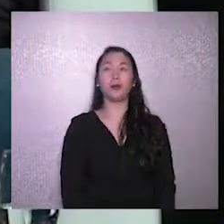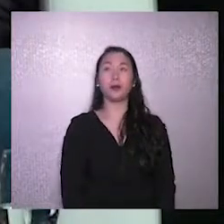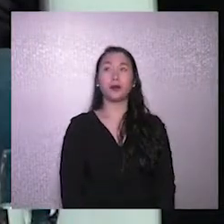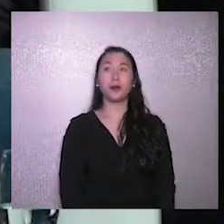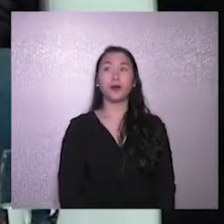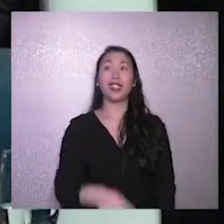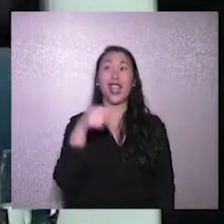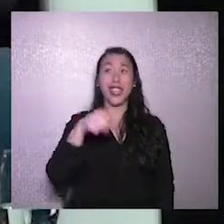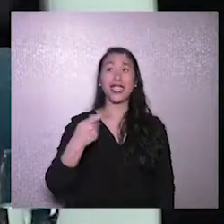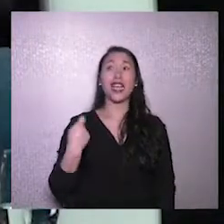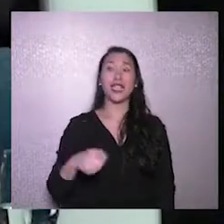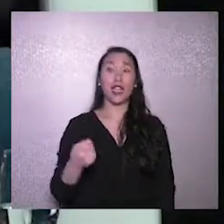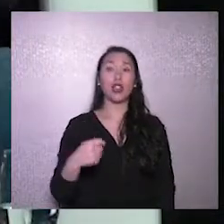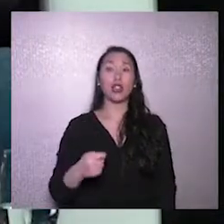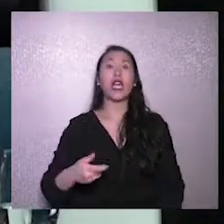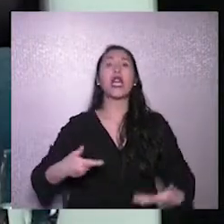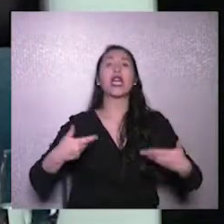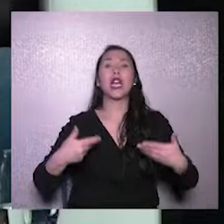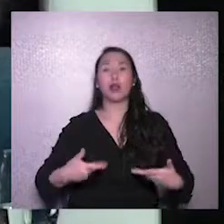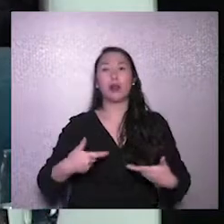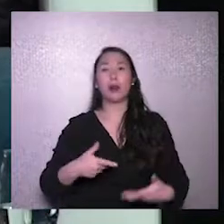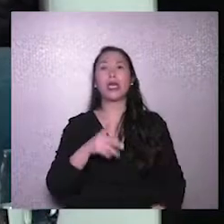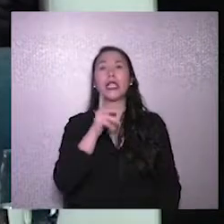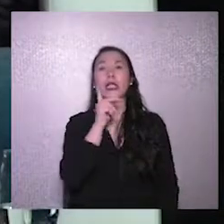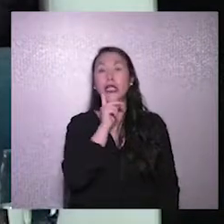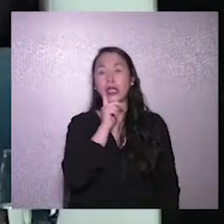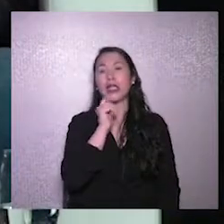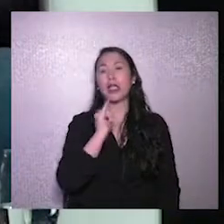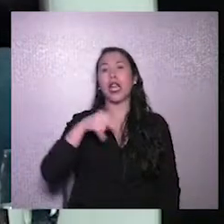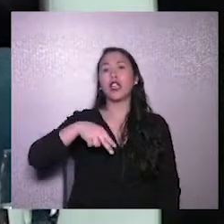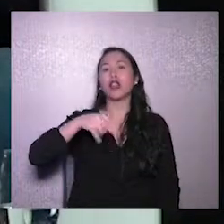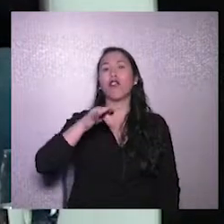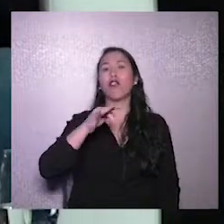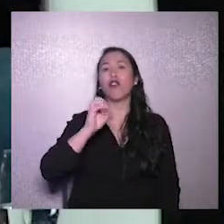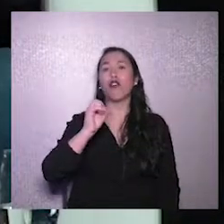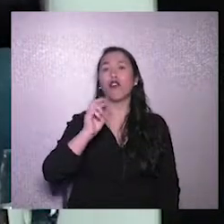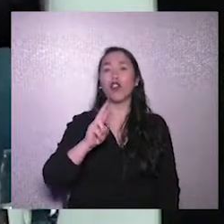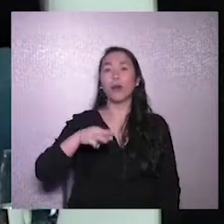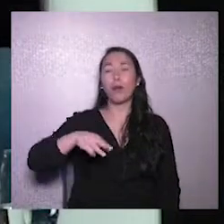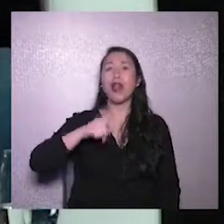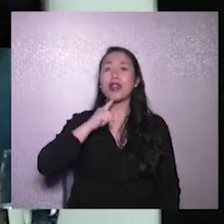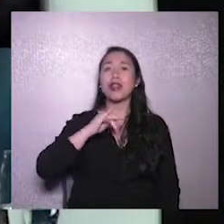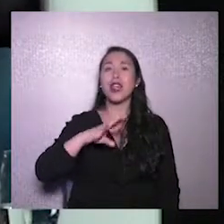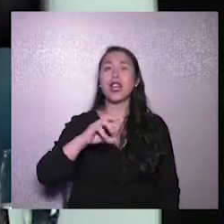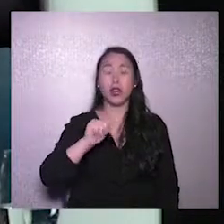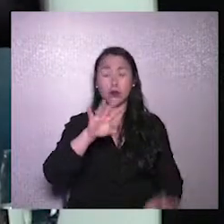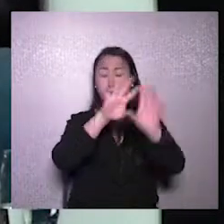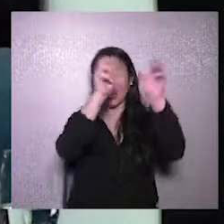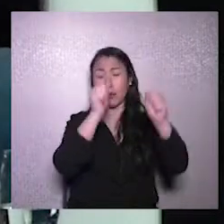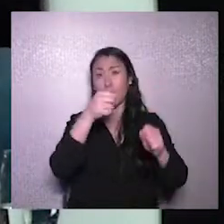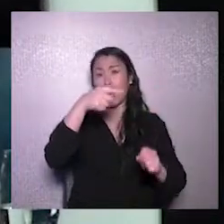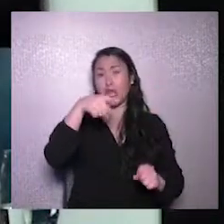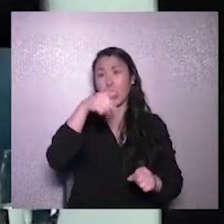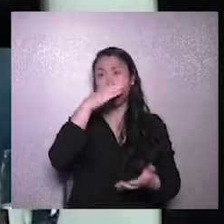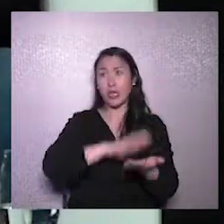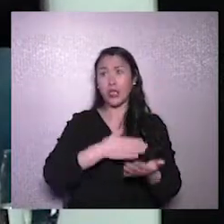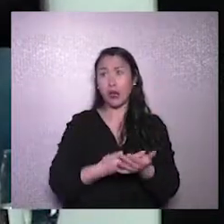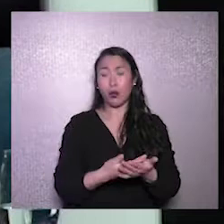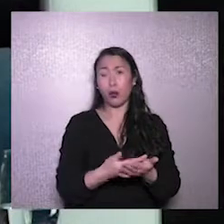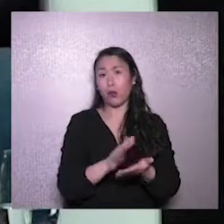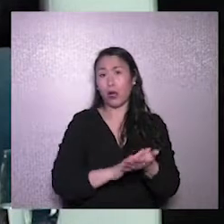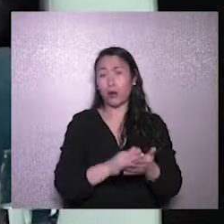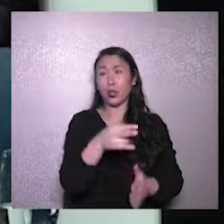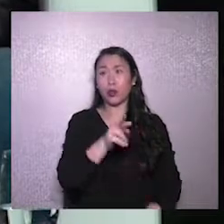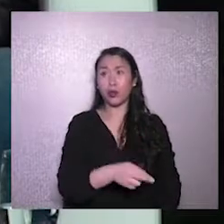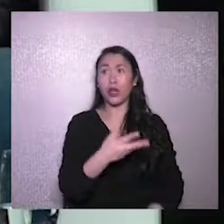Ese es el costo que actualmente tienen los sistemas informáticos, contando que, por ejemplo, existen servicios de salud como Metropolitano Sur, que tiene 11 municipalidades